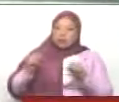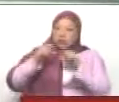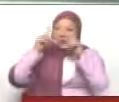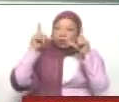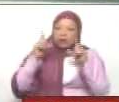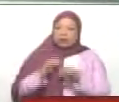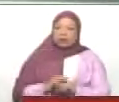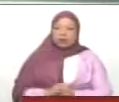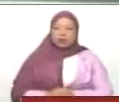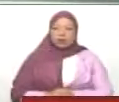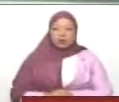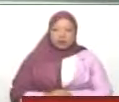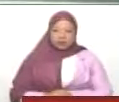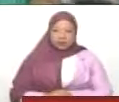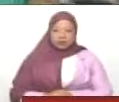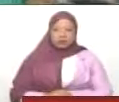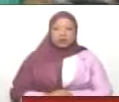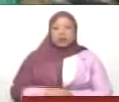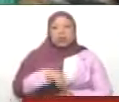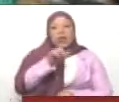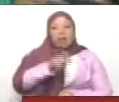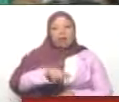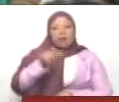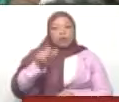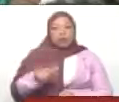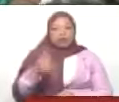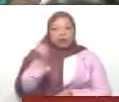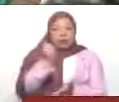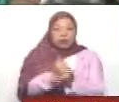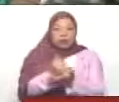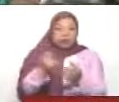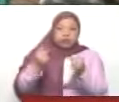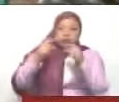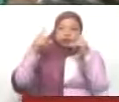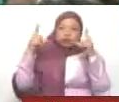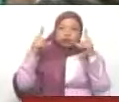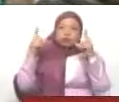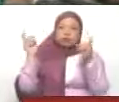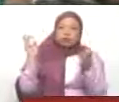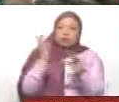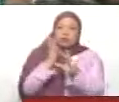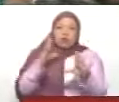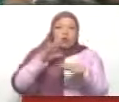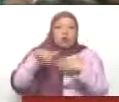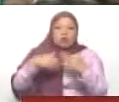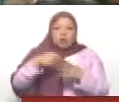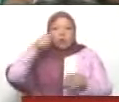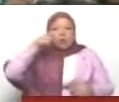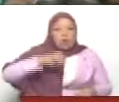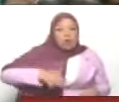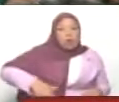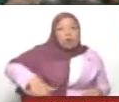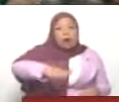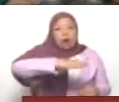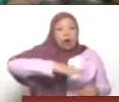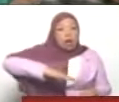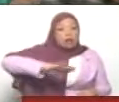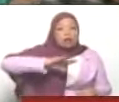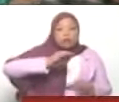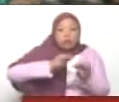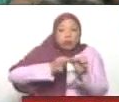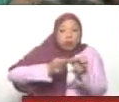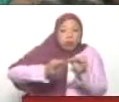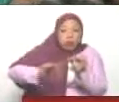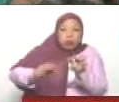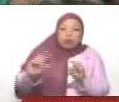sorprendido de la cantidad de personas que se registraron, los reportes que nos llegaban de todos los pueblos en el interior del Callao, de la parte más alejada